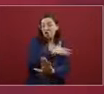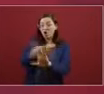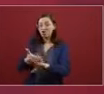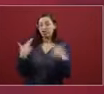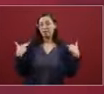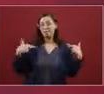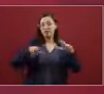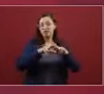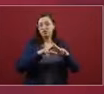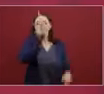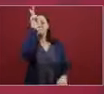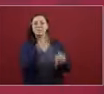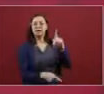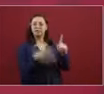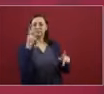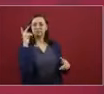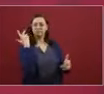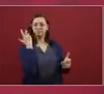maestros,